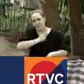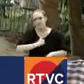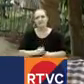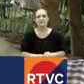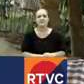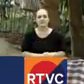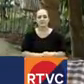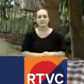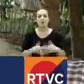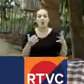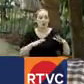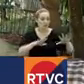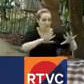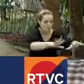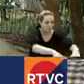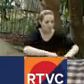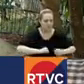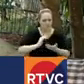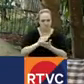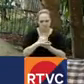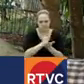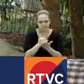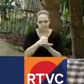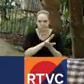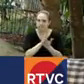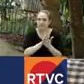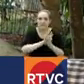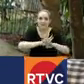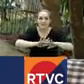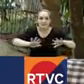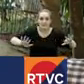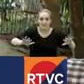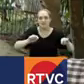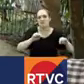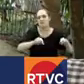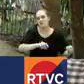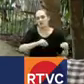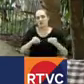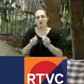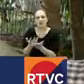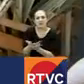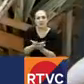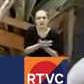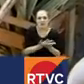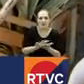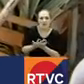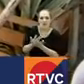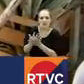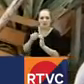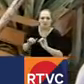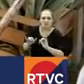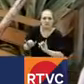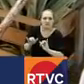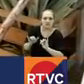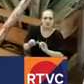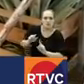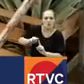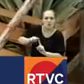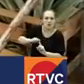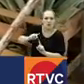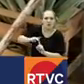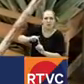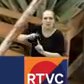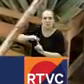Las recolectamos, las picamos en partes, luego pasan por un proceso de humectación, en donde duran ahí unos meses en